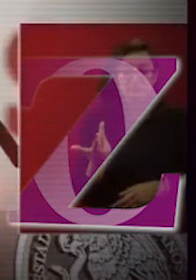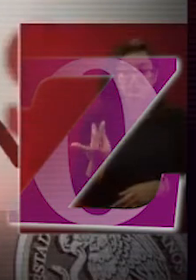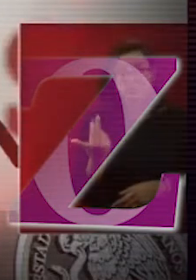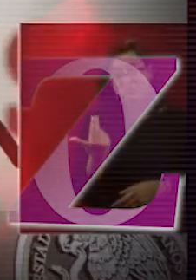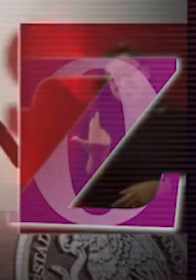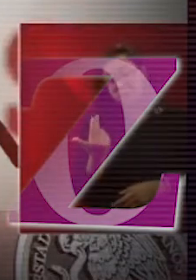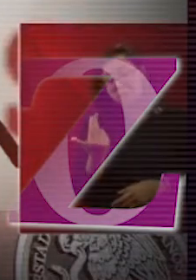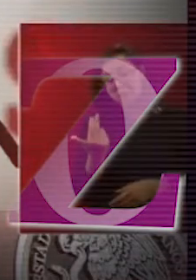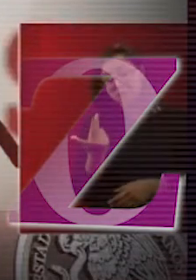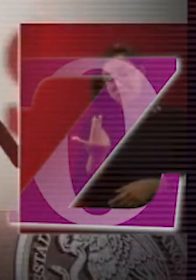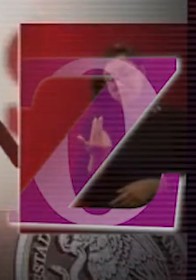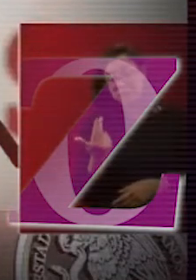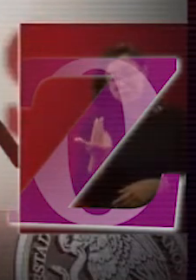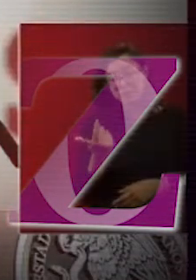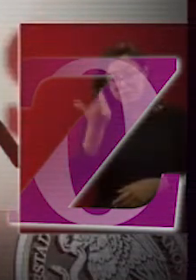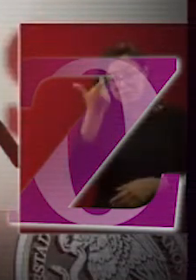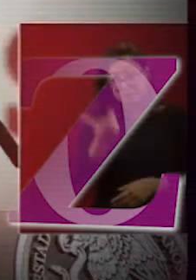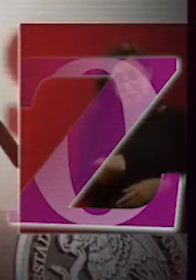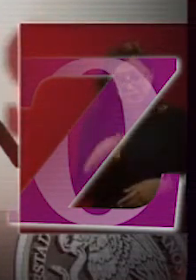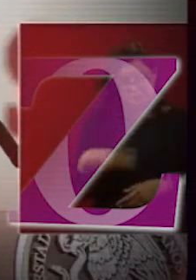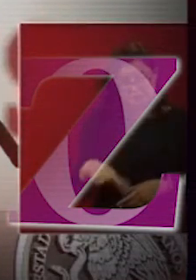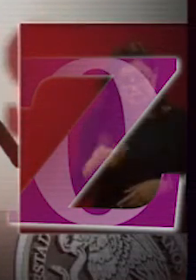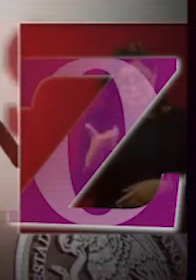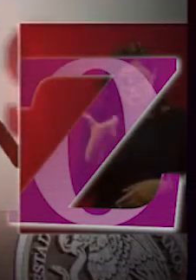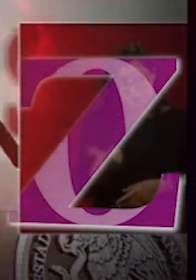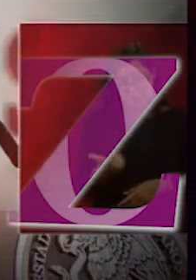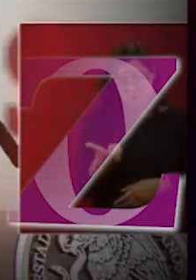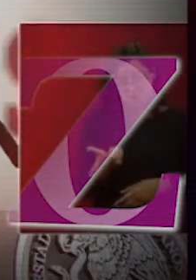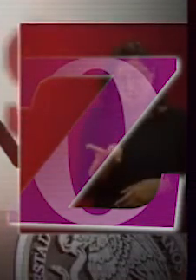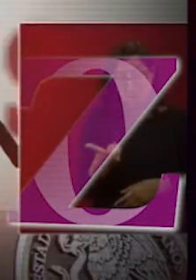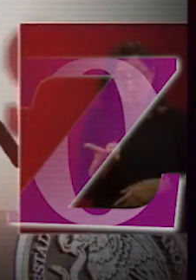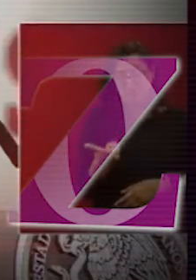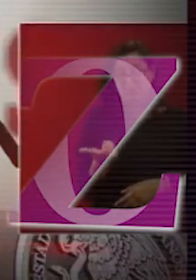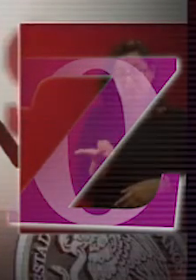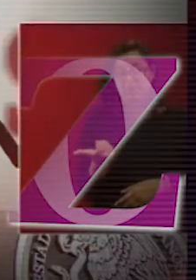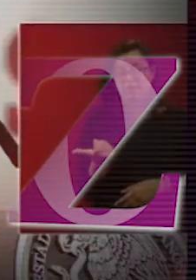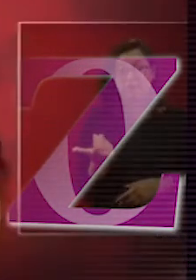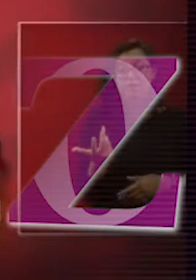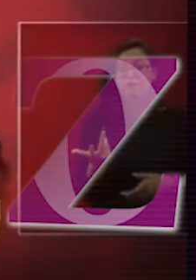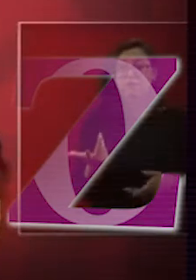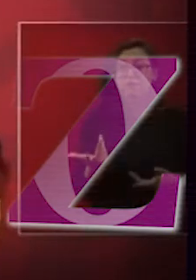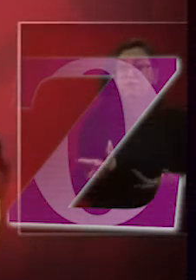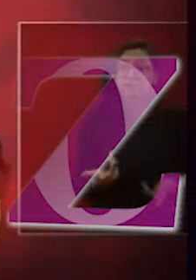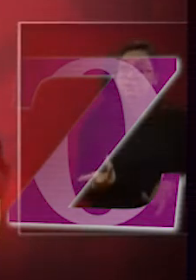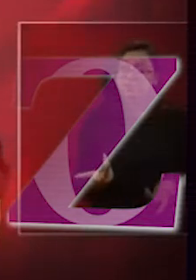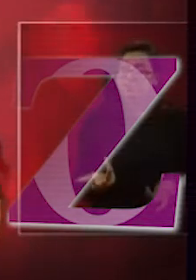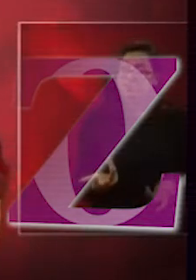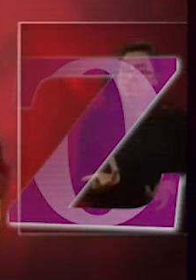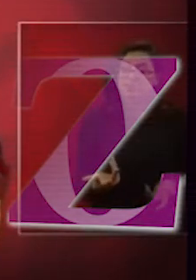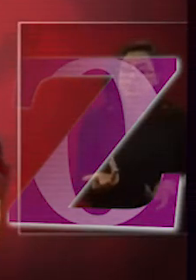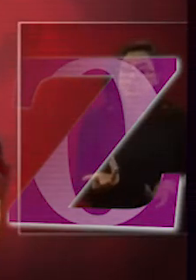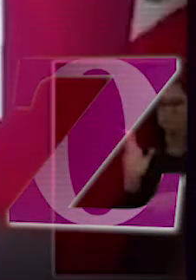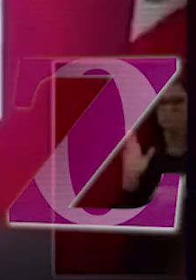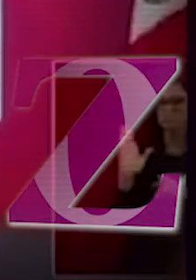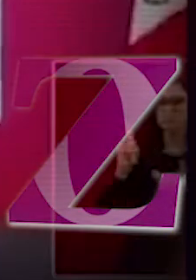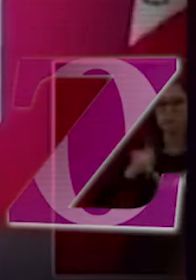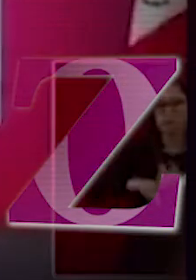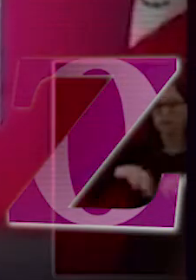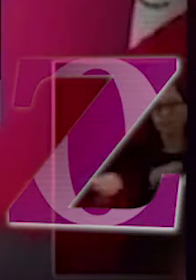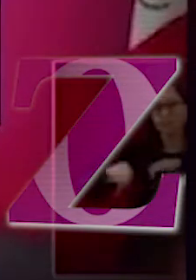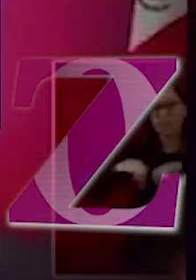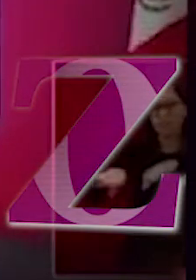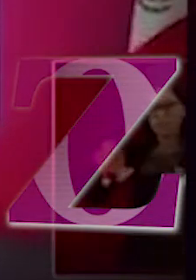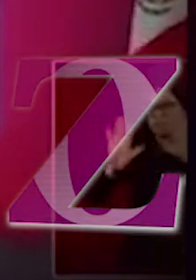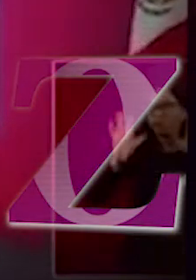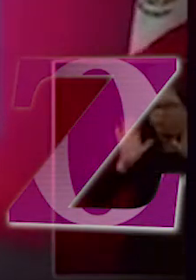mamando. Y lo hace y lo vuelve a hacer. Y pasó muy poco tiempo para